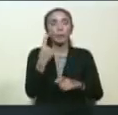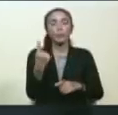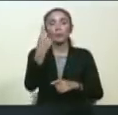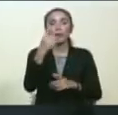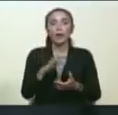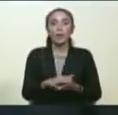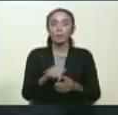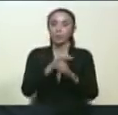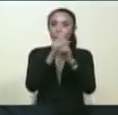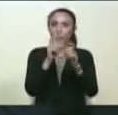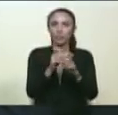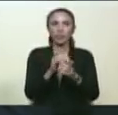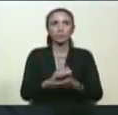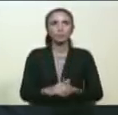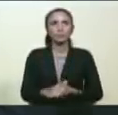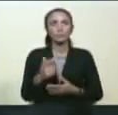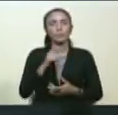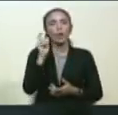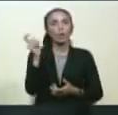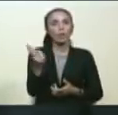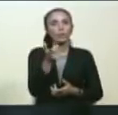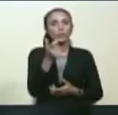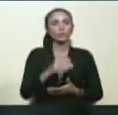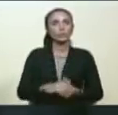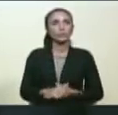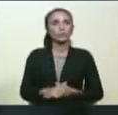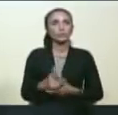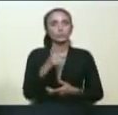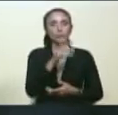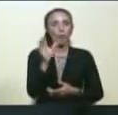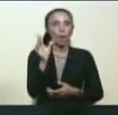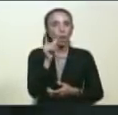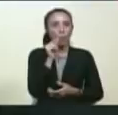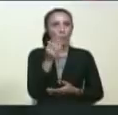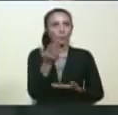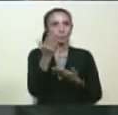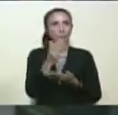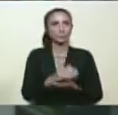hacerlo, el primer colega por Globovisión y Unión Radio, Michael Iriarte.